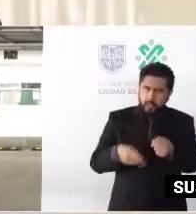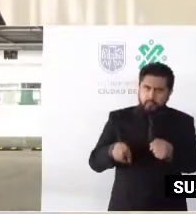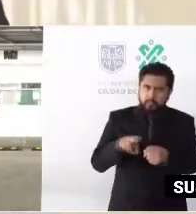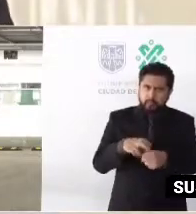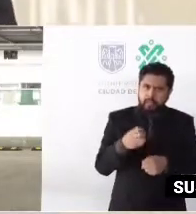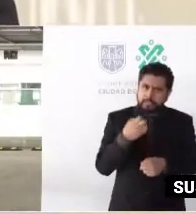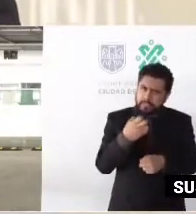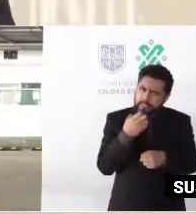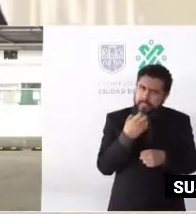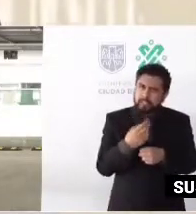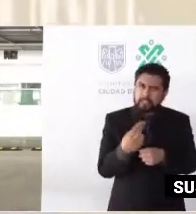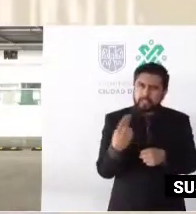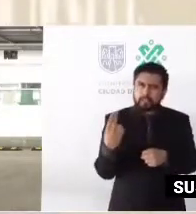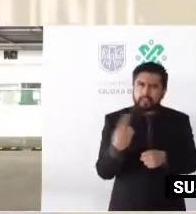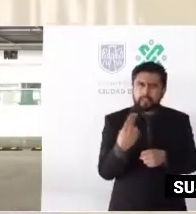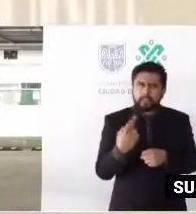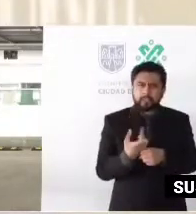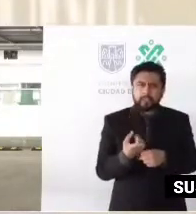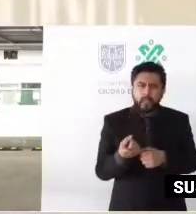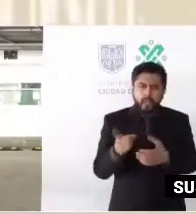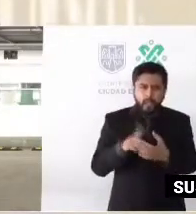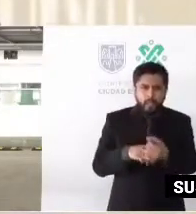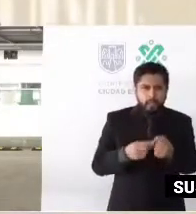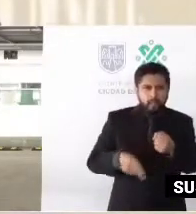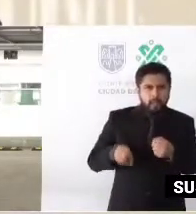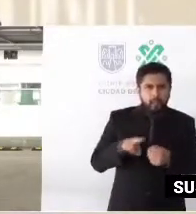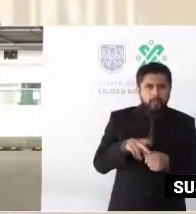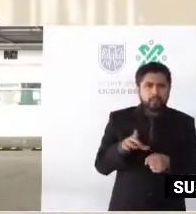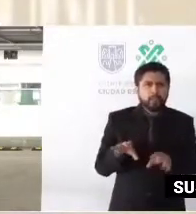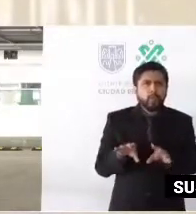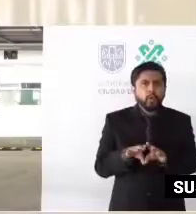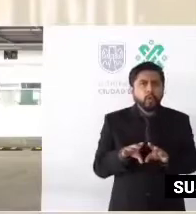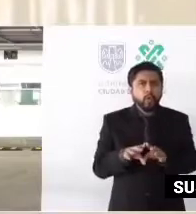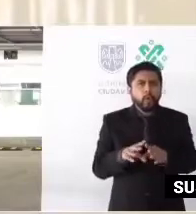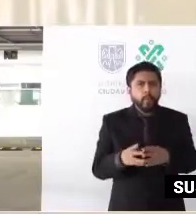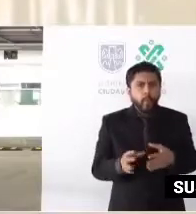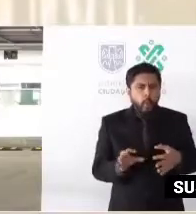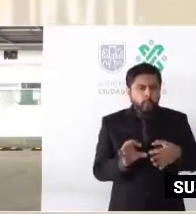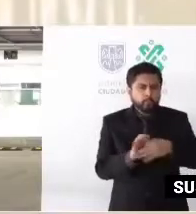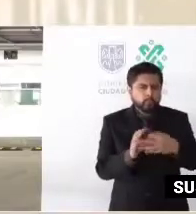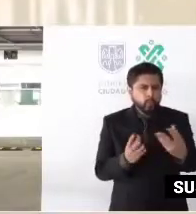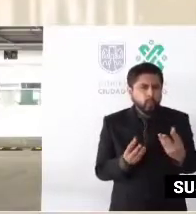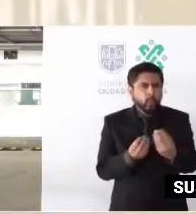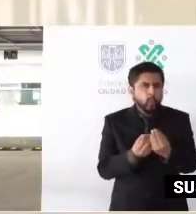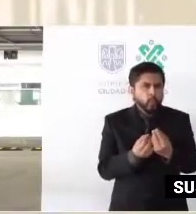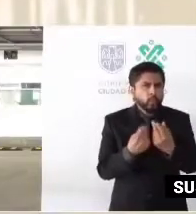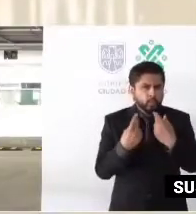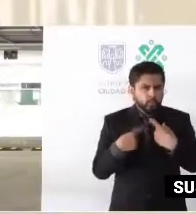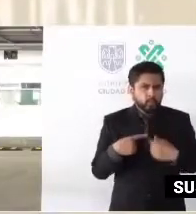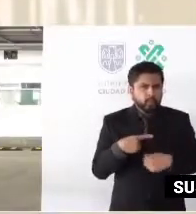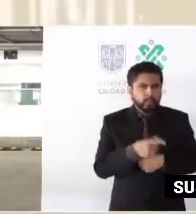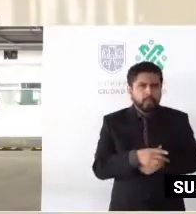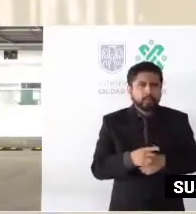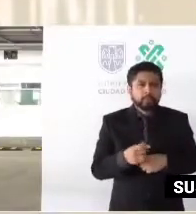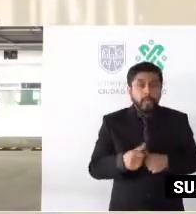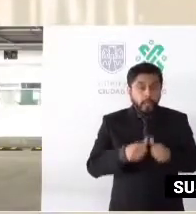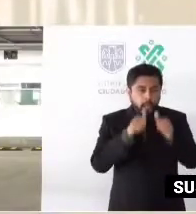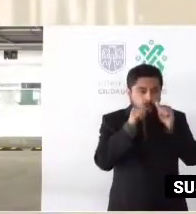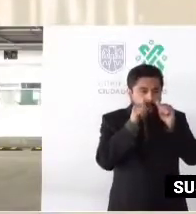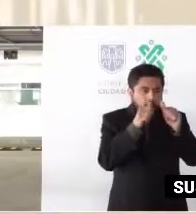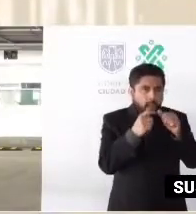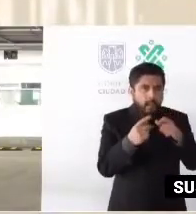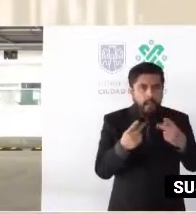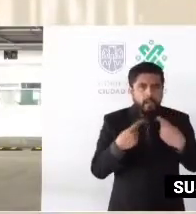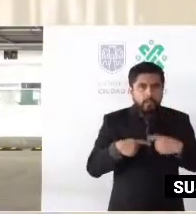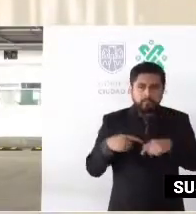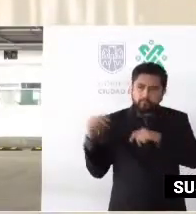en este hospital, de la mano de quienes se harán cargo de atender a las